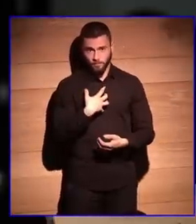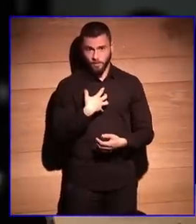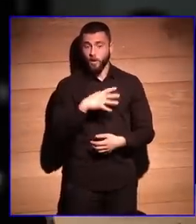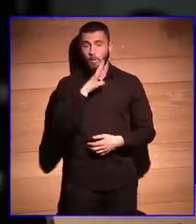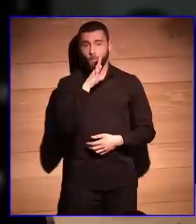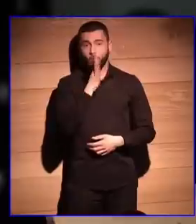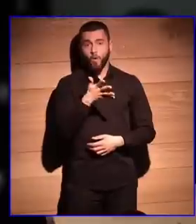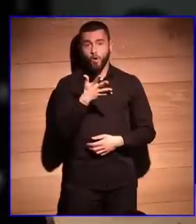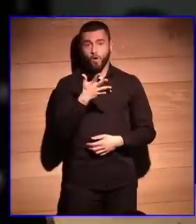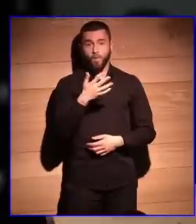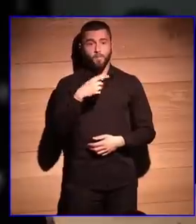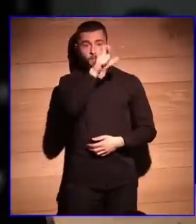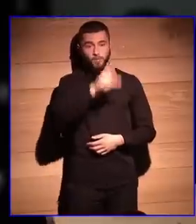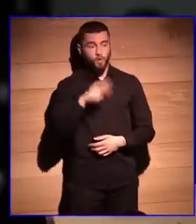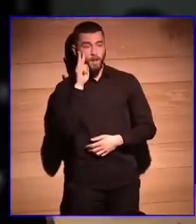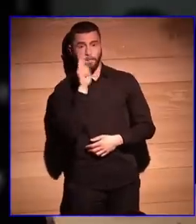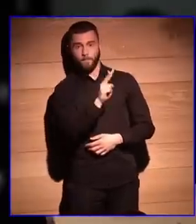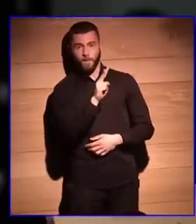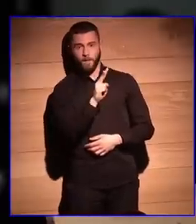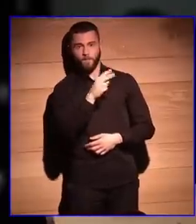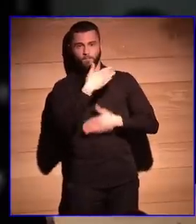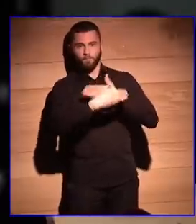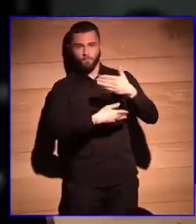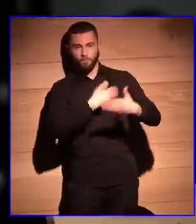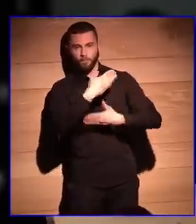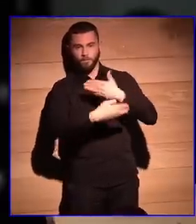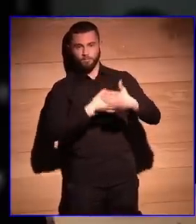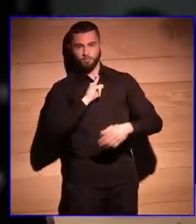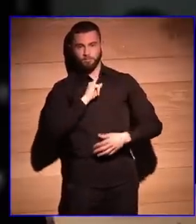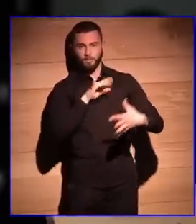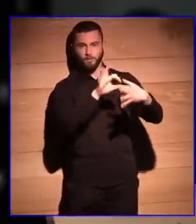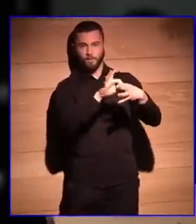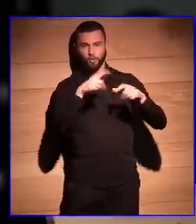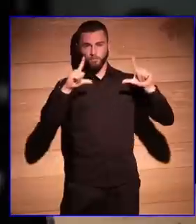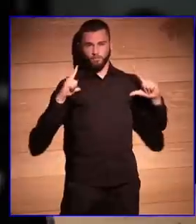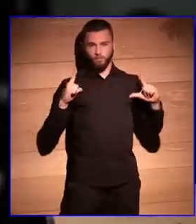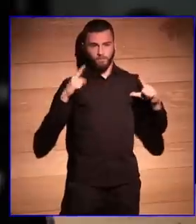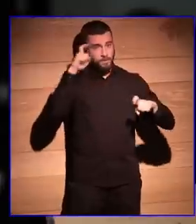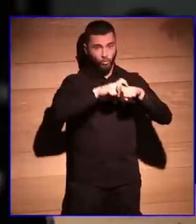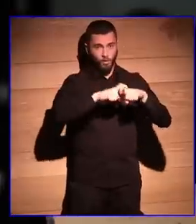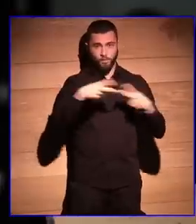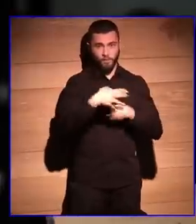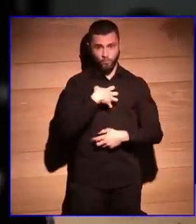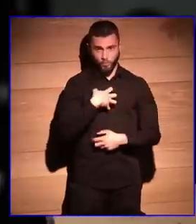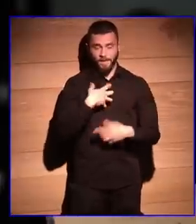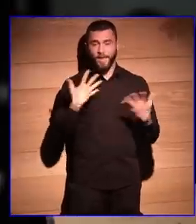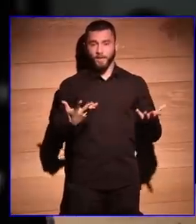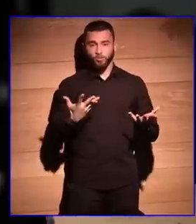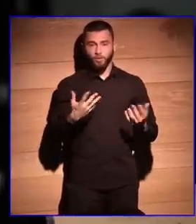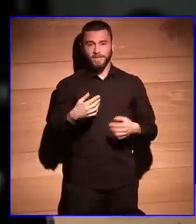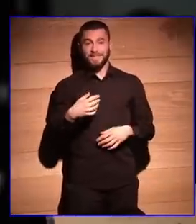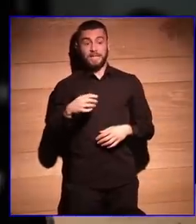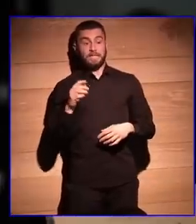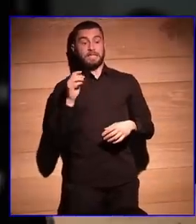el espectador vive un proceso de identificación con el protagonista, que es psicológicamente inevitable. Y por lo tanto quieres que no le